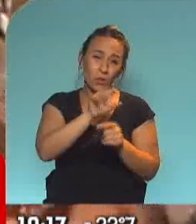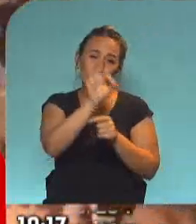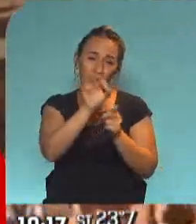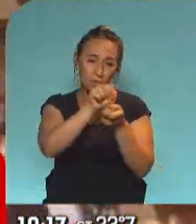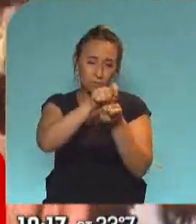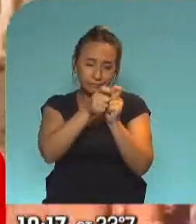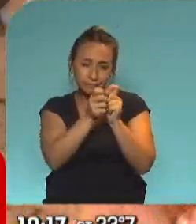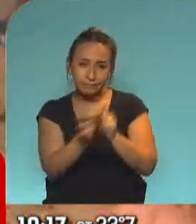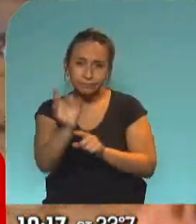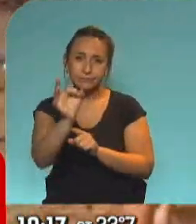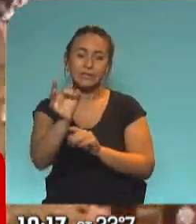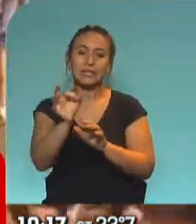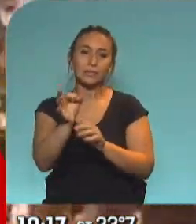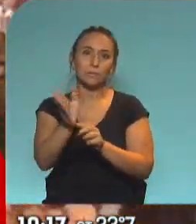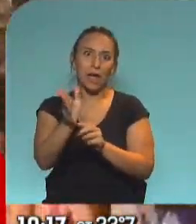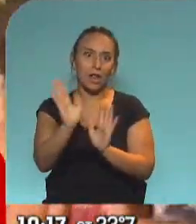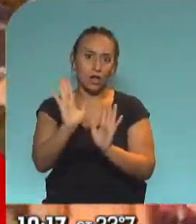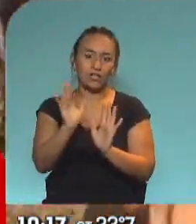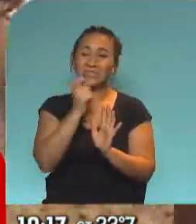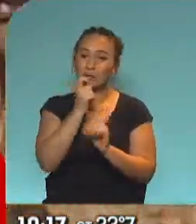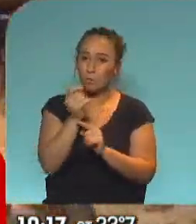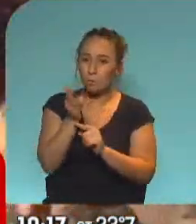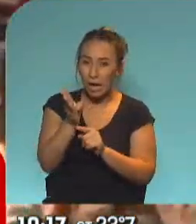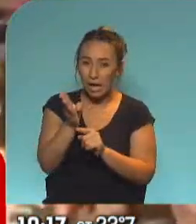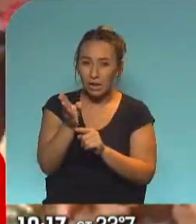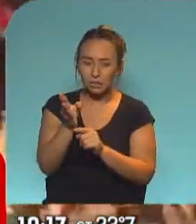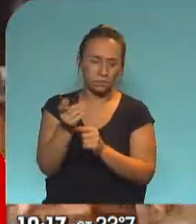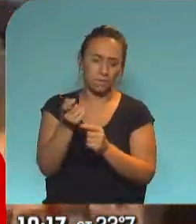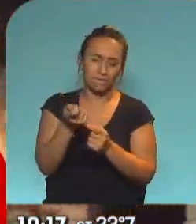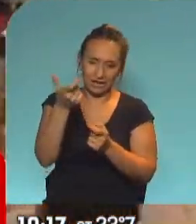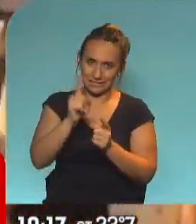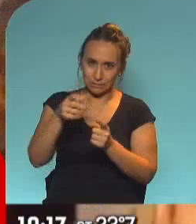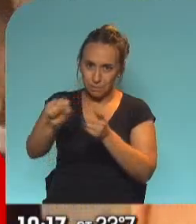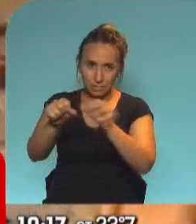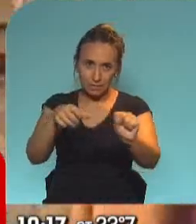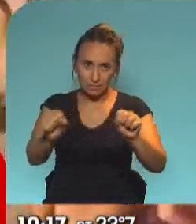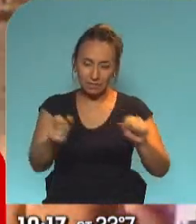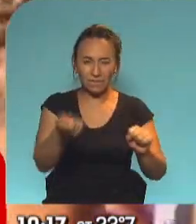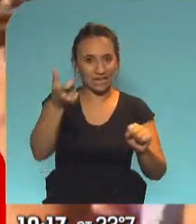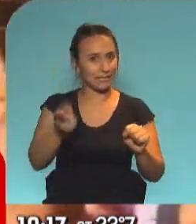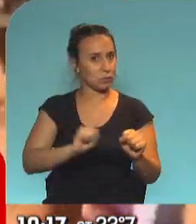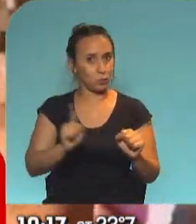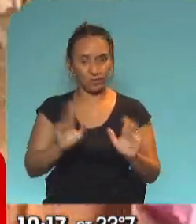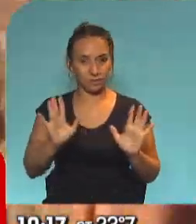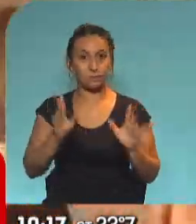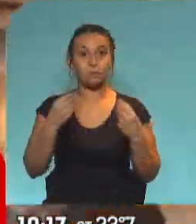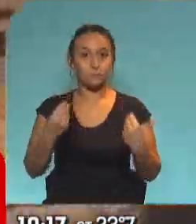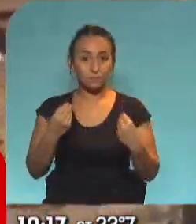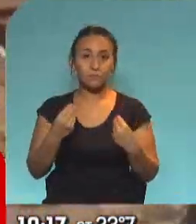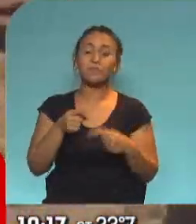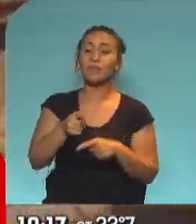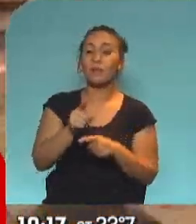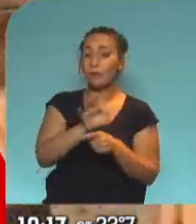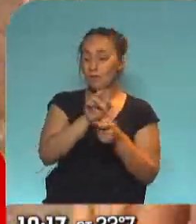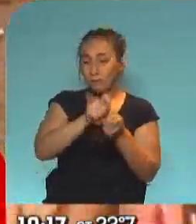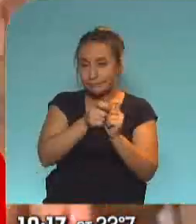uno detecta, si son perjudiciales, no son tan fáciles de detectar. No sé si me comprende. Porque no infectan tanta